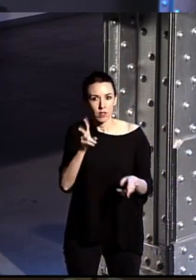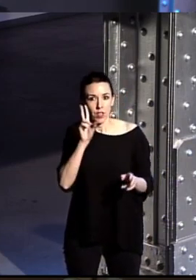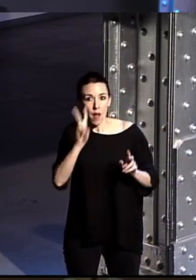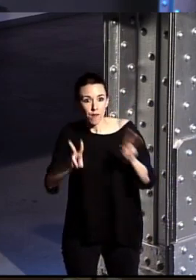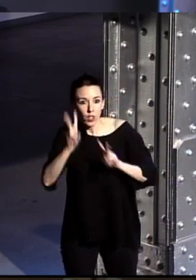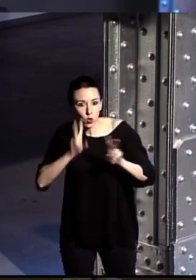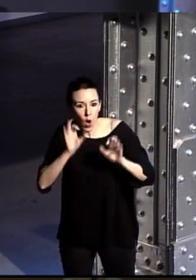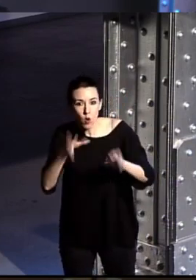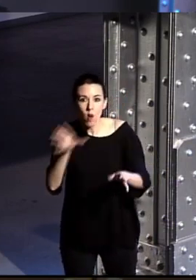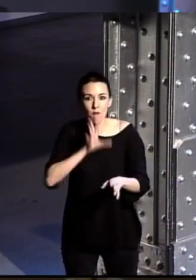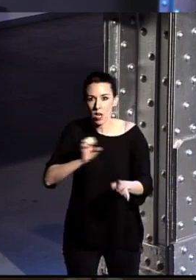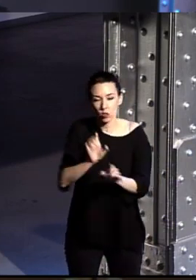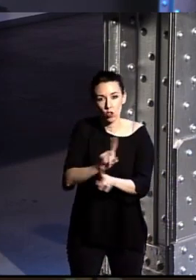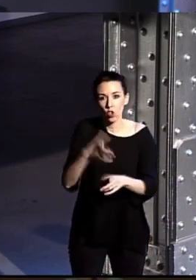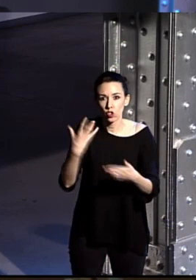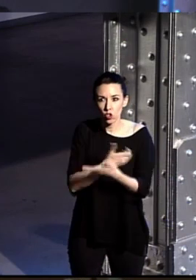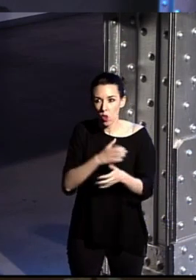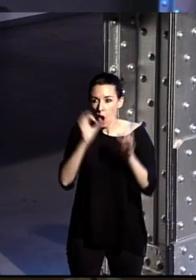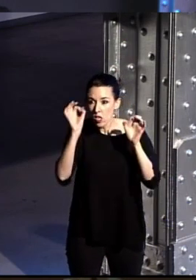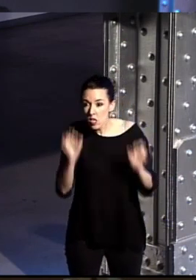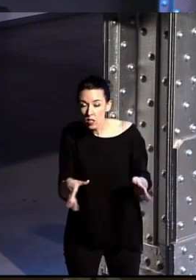que tenemos a día de hoy, donde todo tiene un correlato